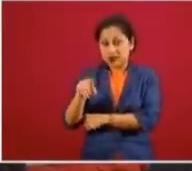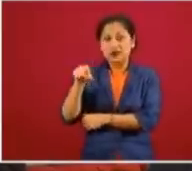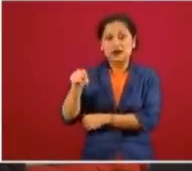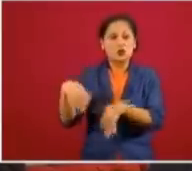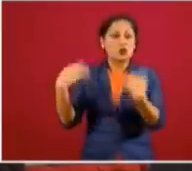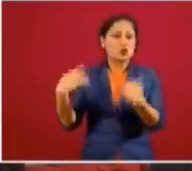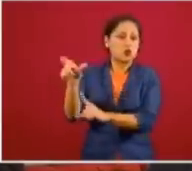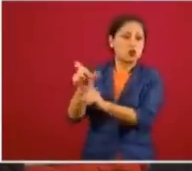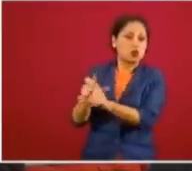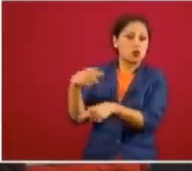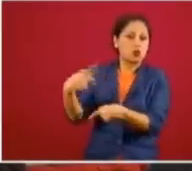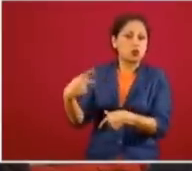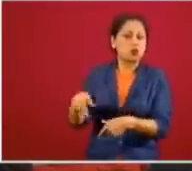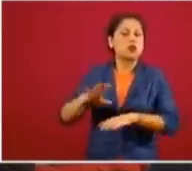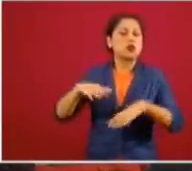tiene